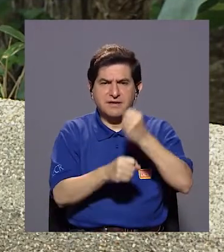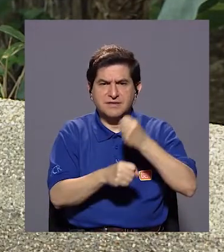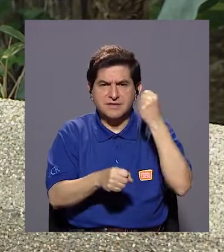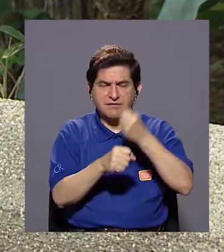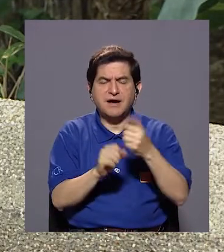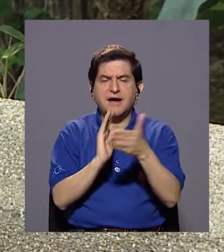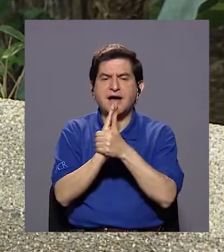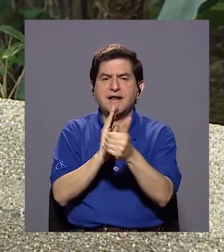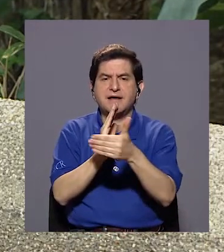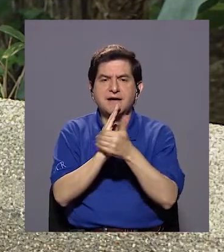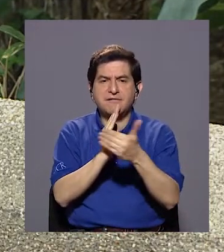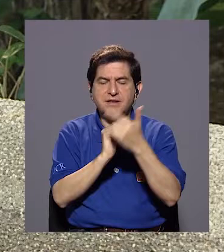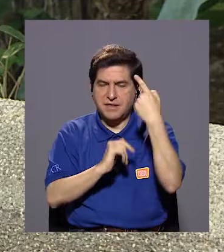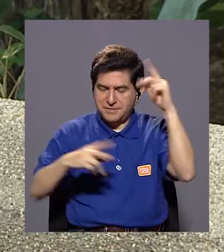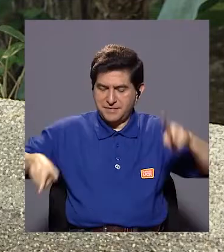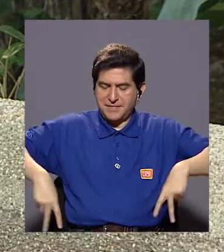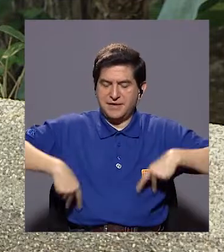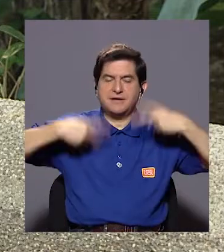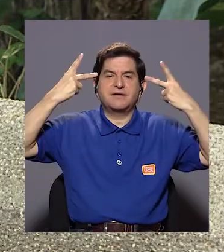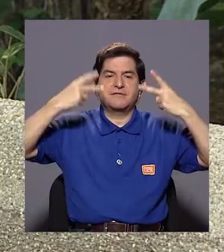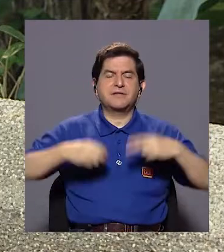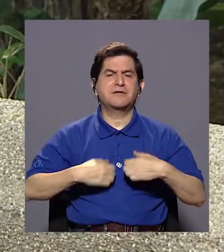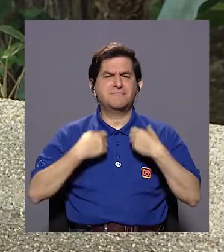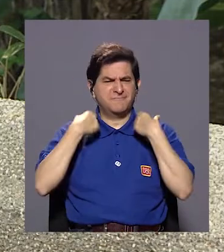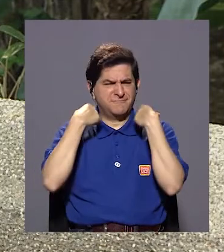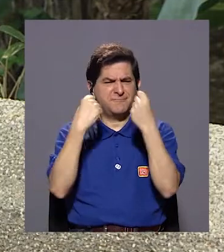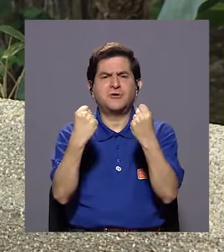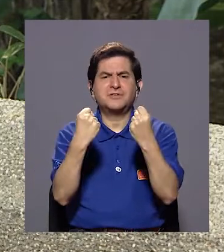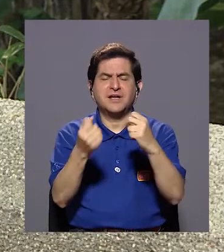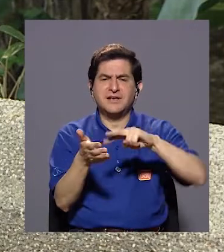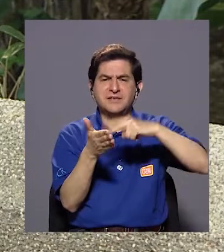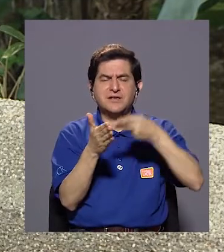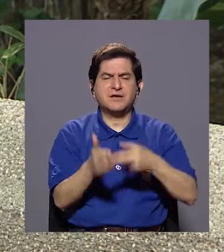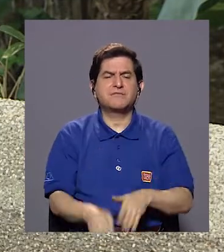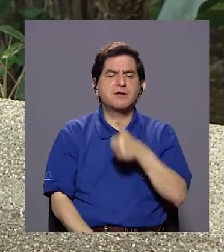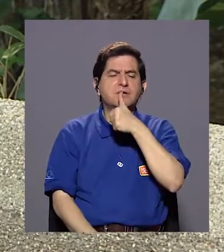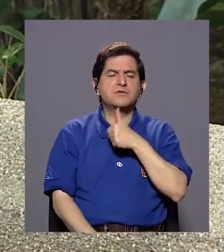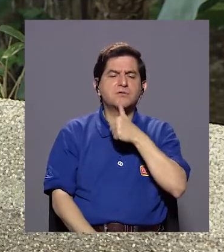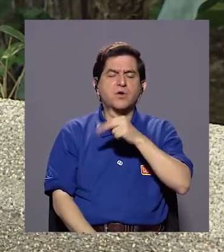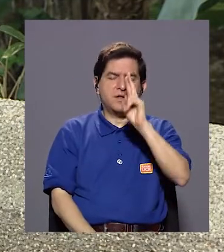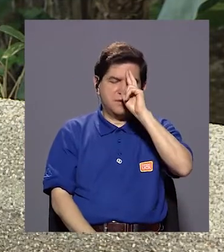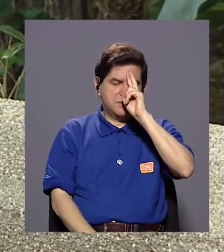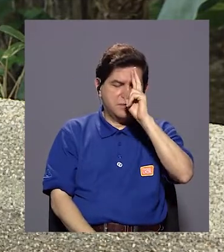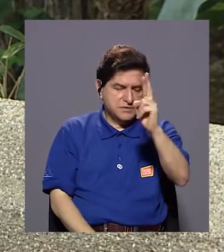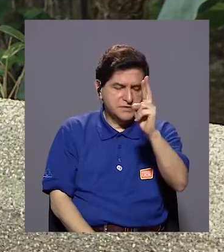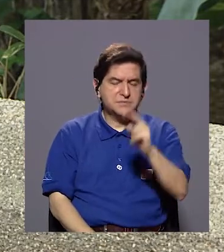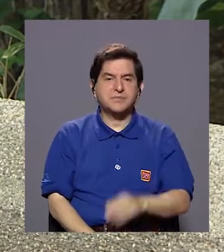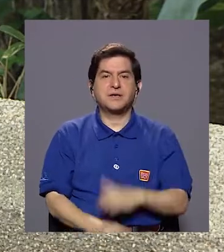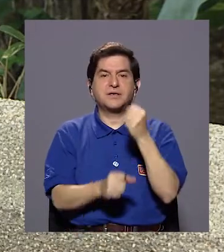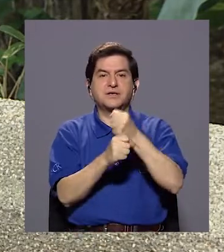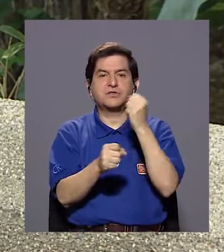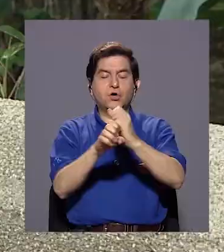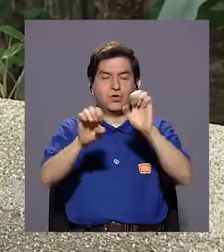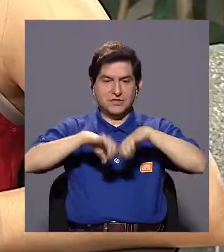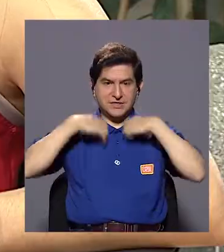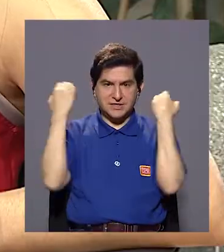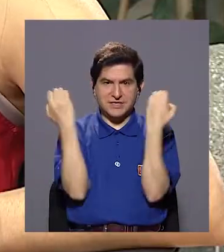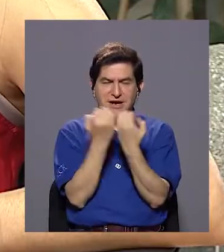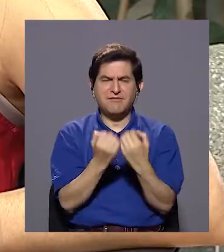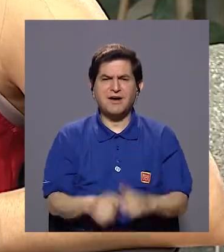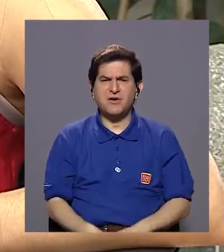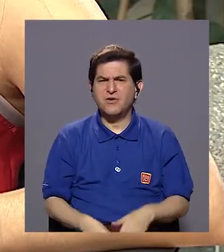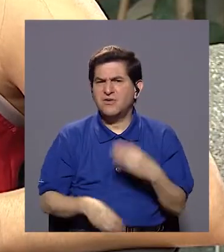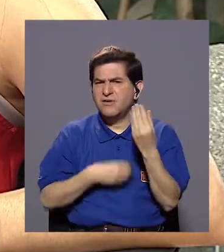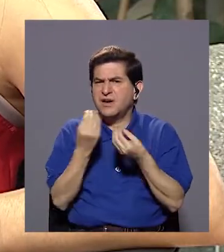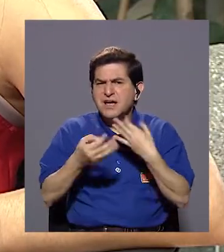son habilidades para la vida, ¿verdad? Y fortalecer lo que es la tolerancia, el respeto, ¿verdad? Lo que es el trabajo en equipo, ¿Qué se hace? la ¿Como solidaridad.